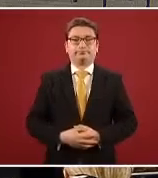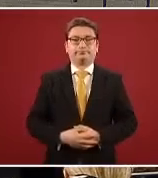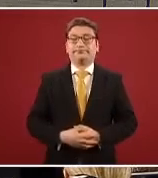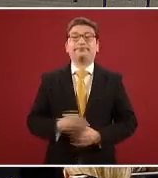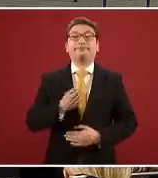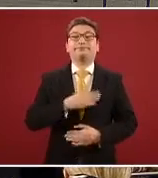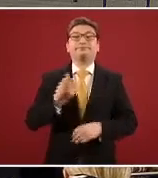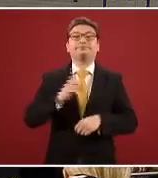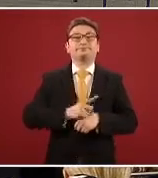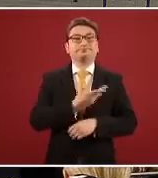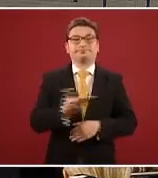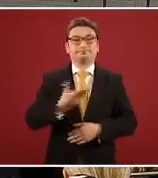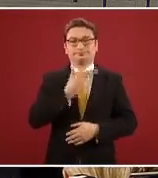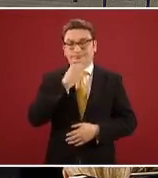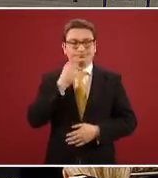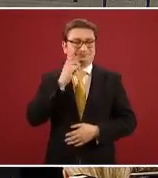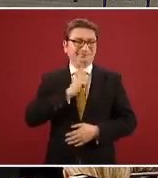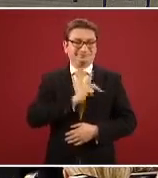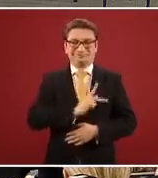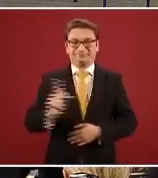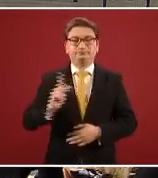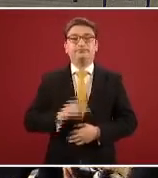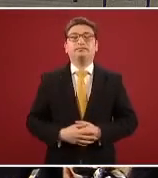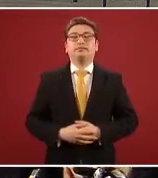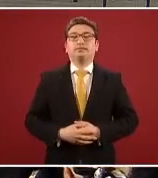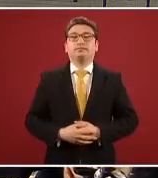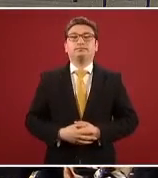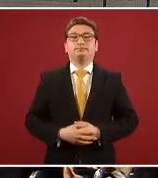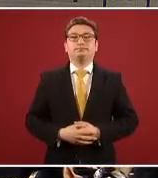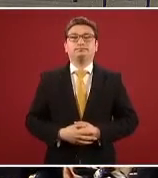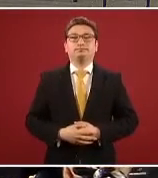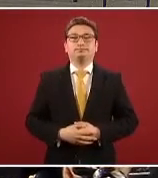Muy buenos días a todas y todos.